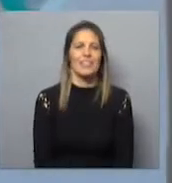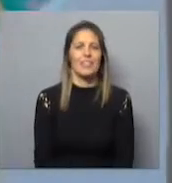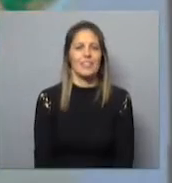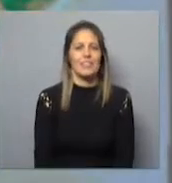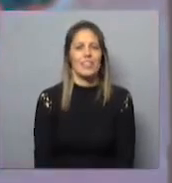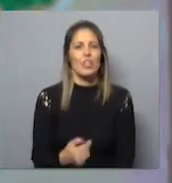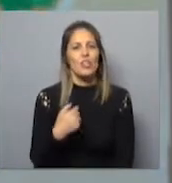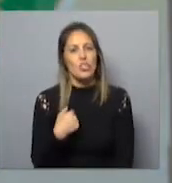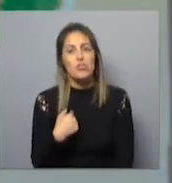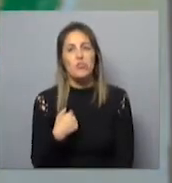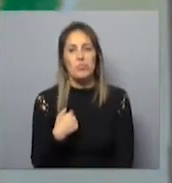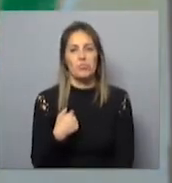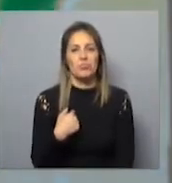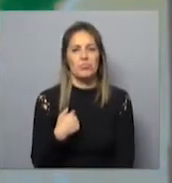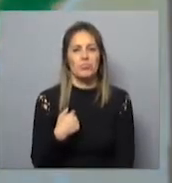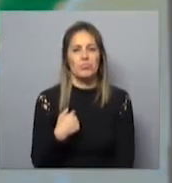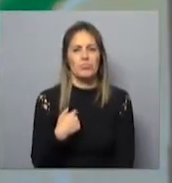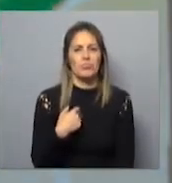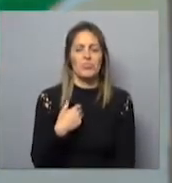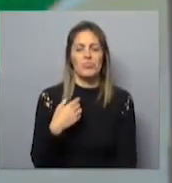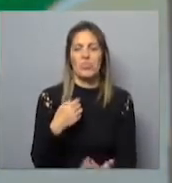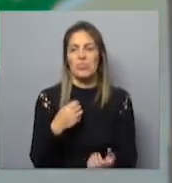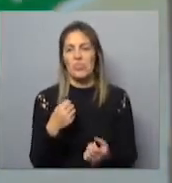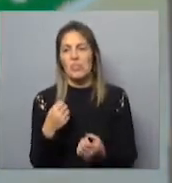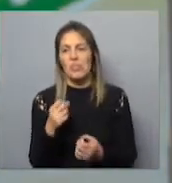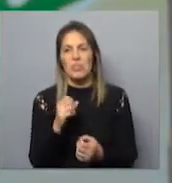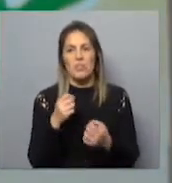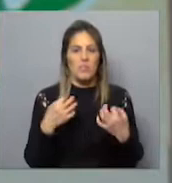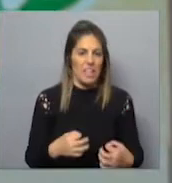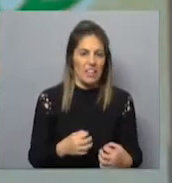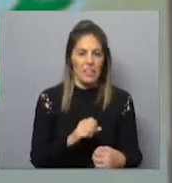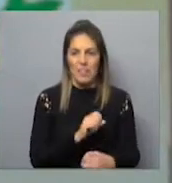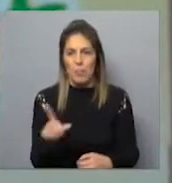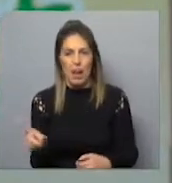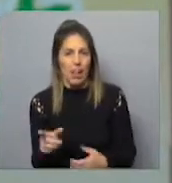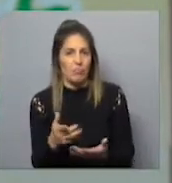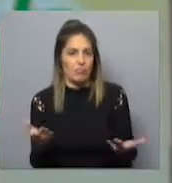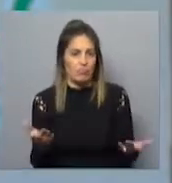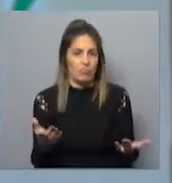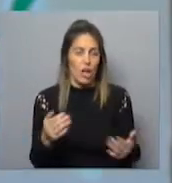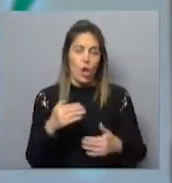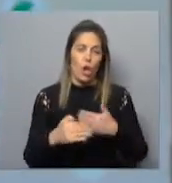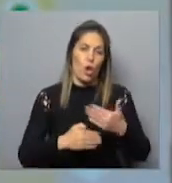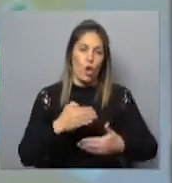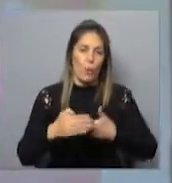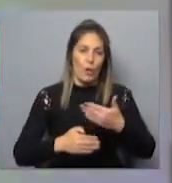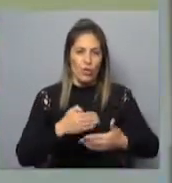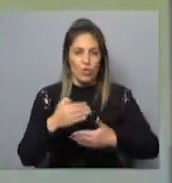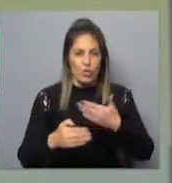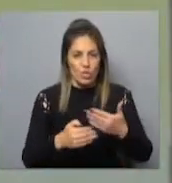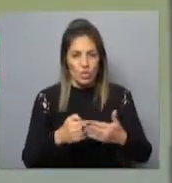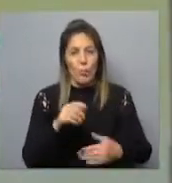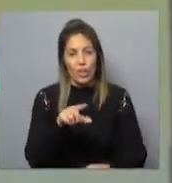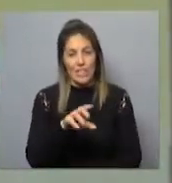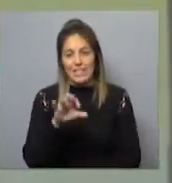yo me llevo aversión y me llevo ni bien ni mal me parece que uno con los procesos porque esa